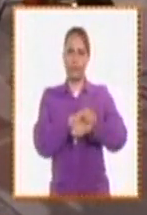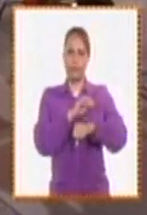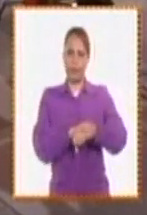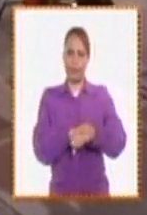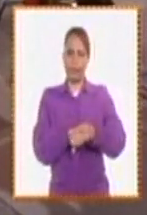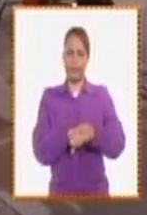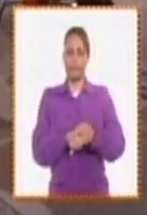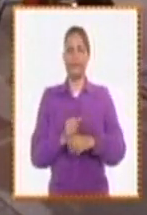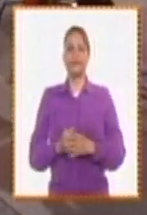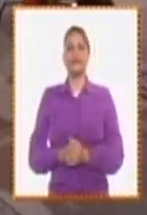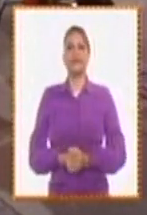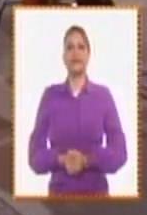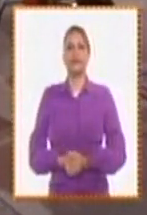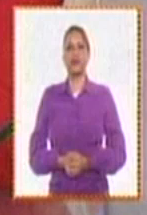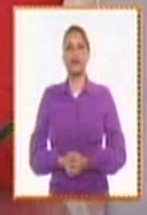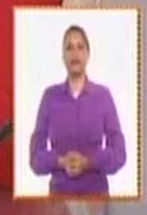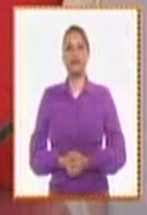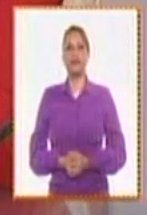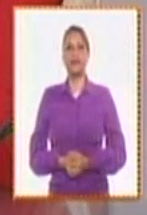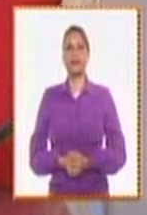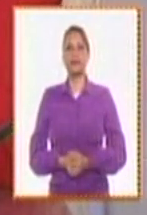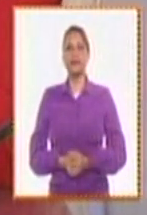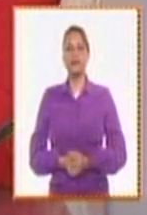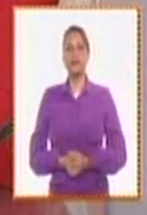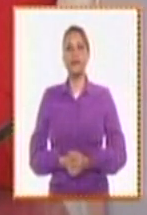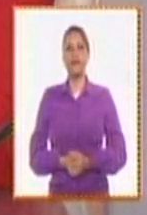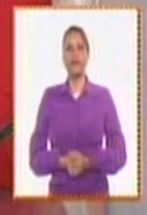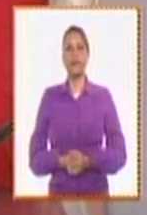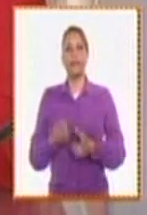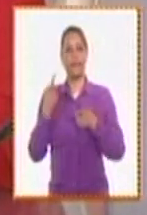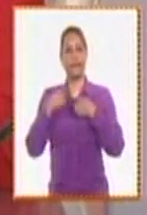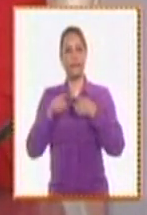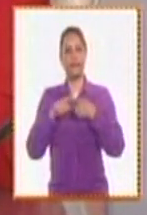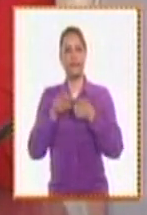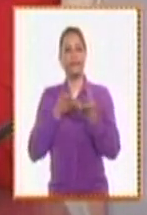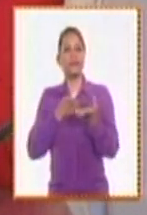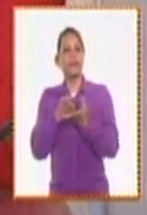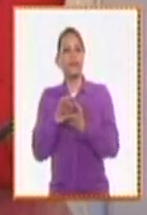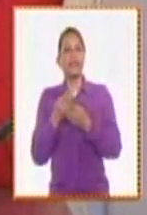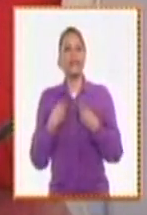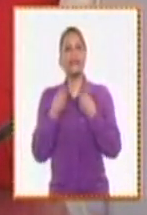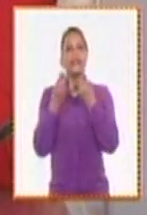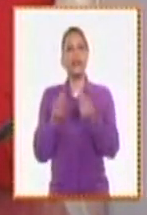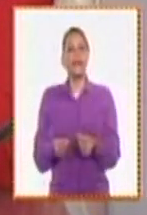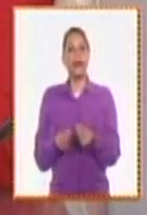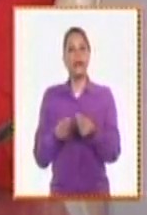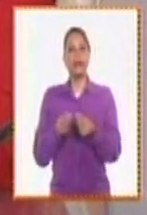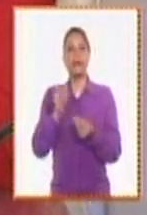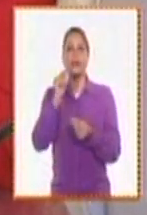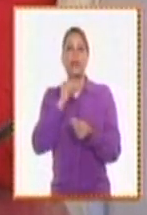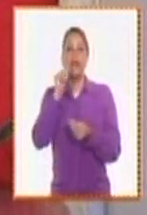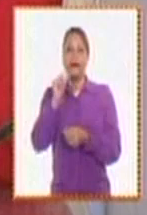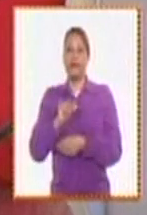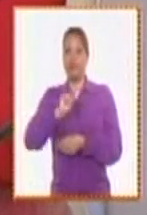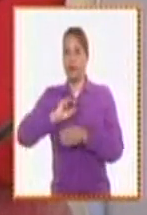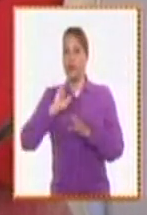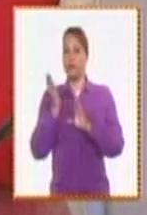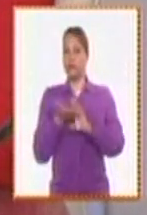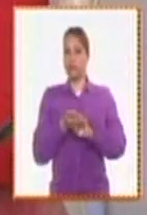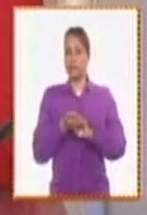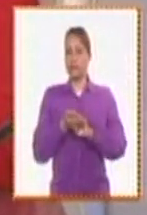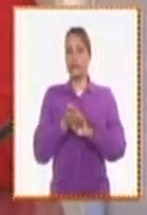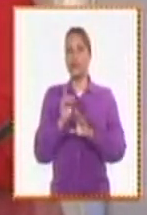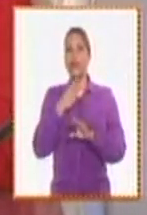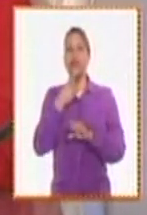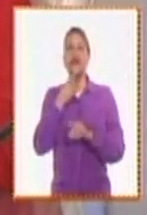tiene establecida, y en el caso el seguimiento que se le ofrece a estos sancionados es